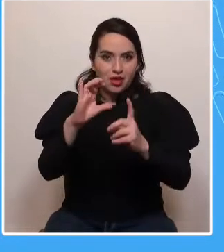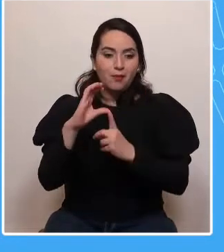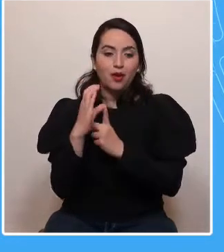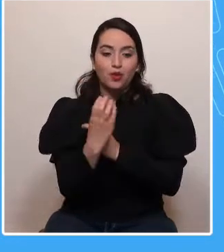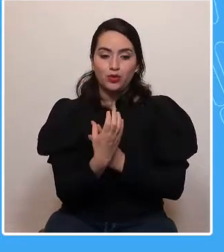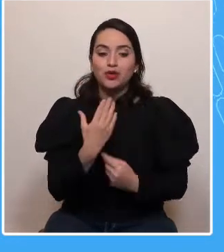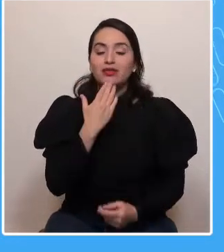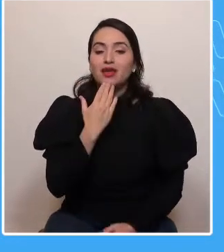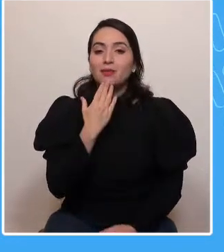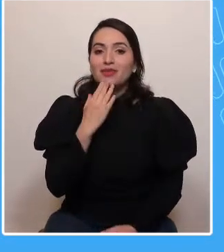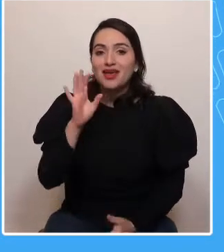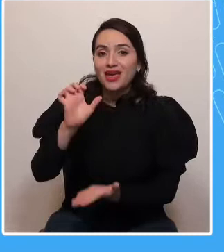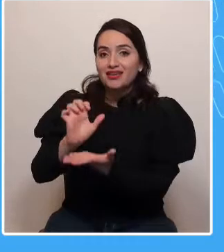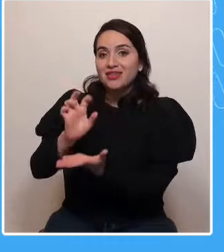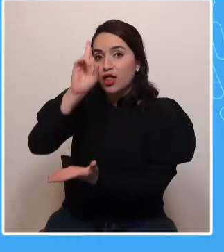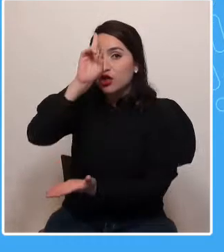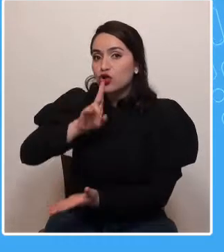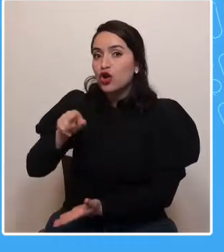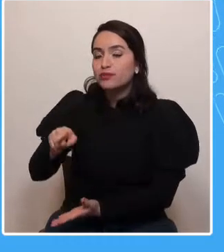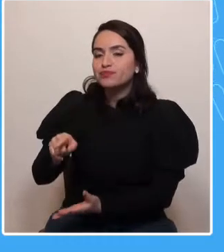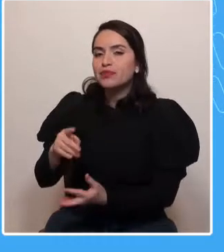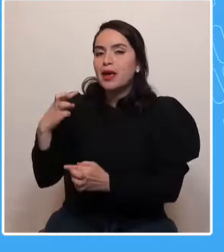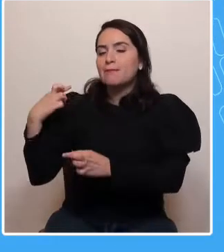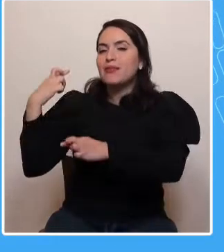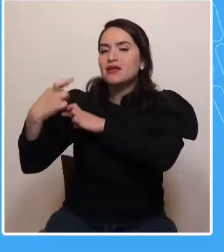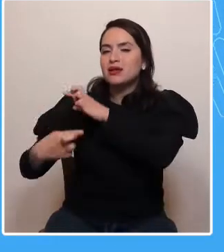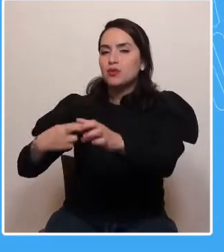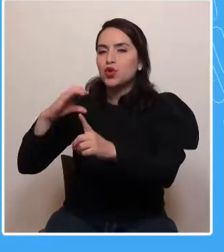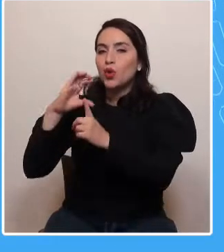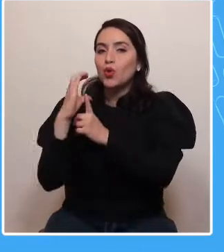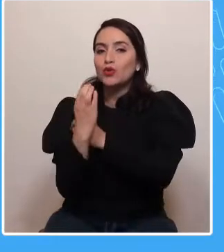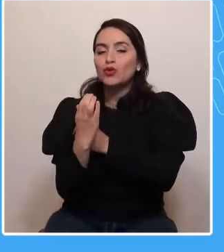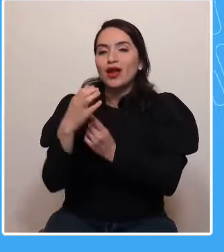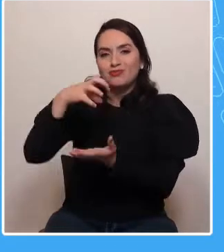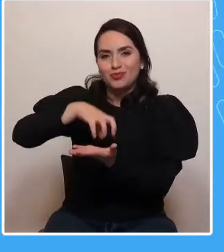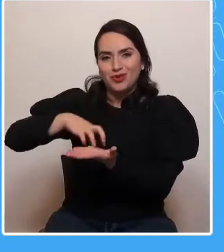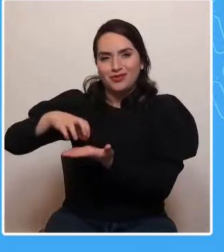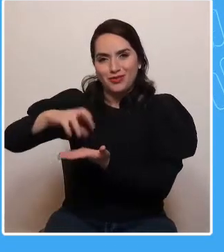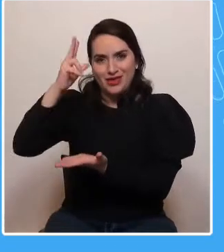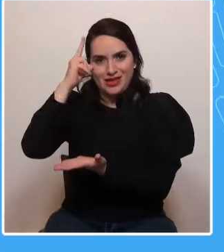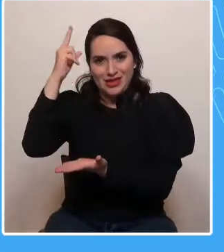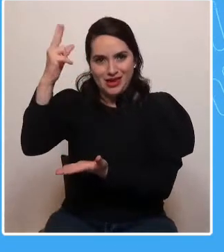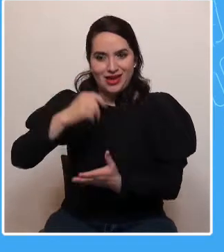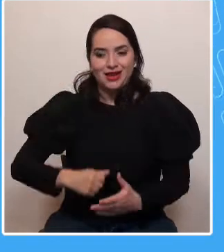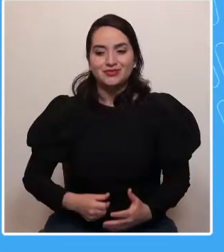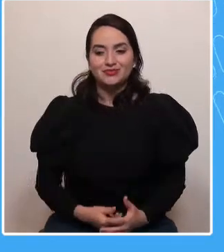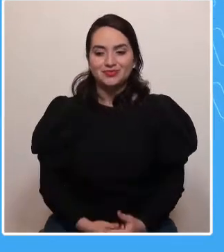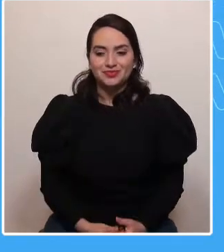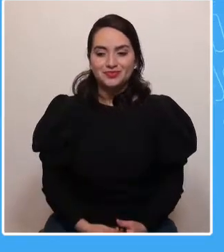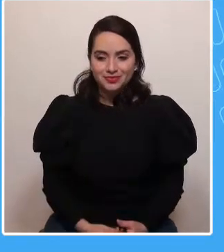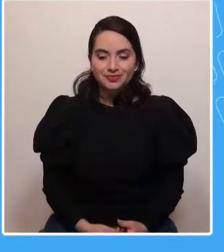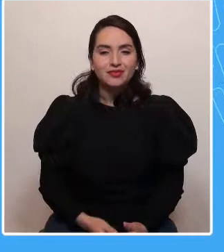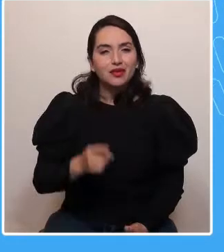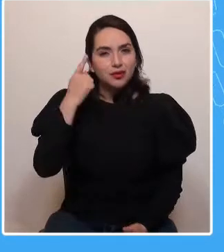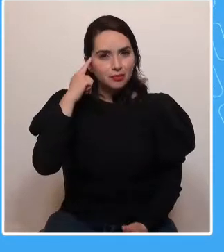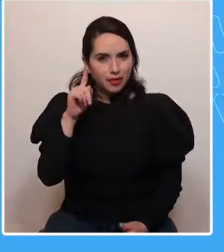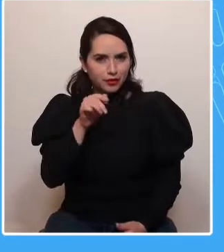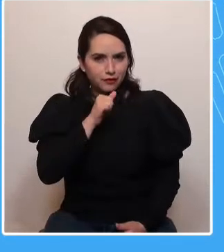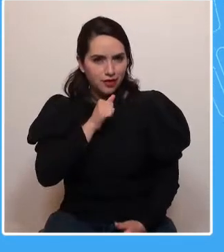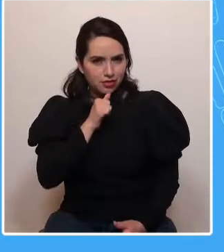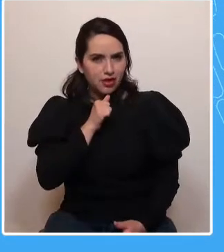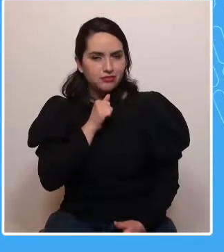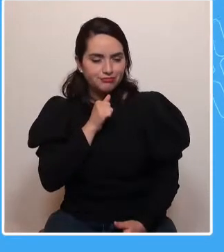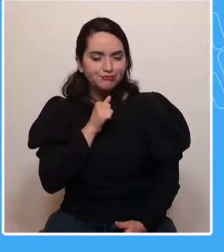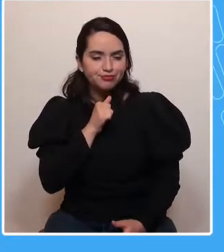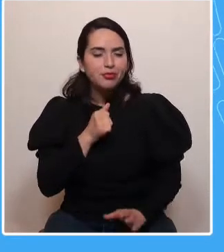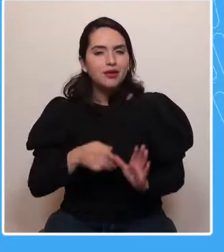el rol del Estado para el patrimonio cultural indígena. Sin embargo, quedan muchos aspectos que deben ser consagrados